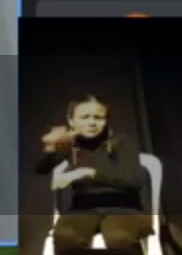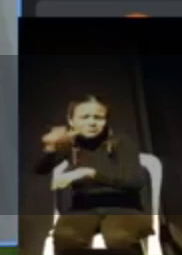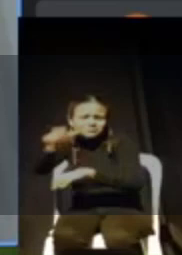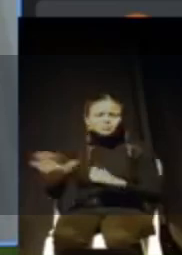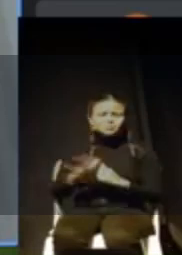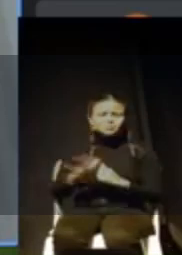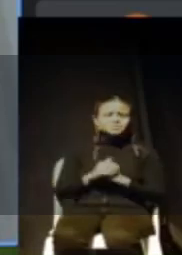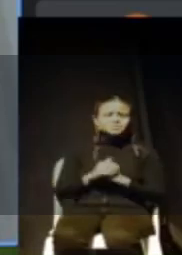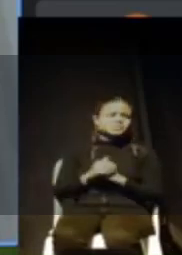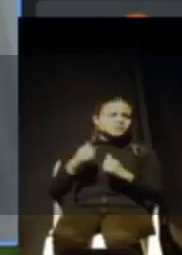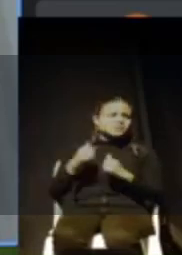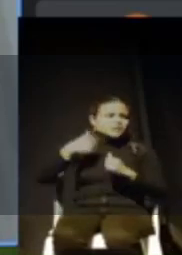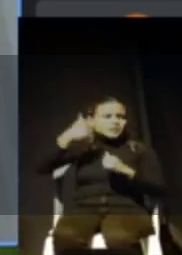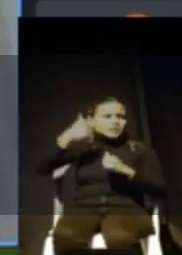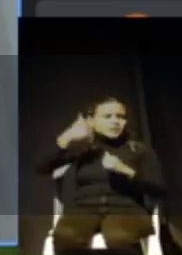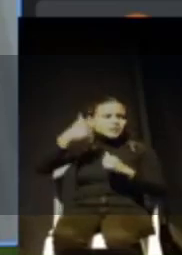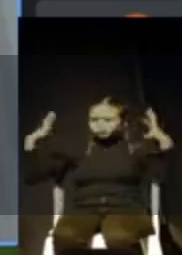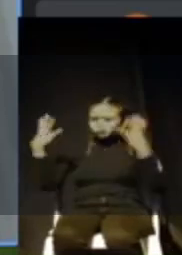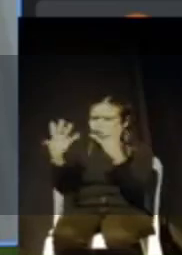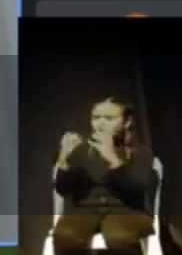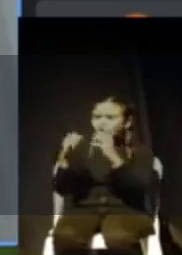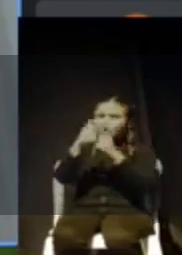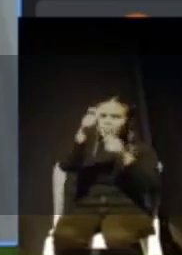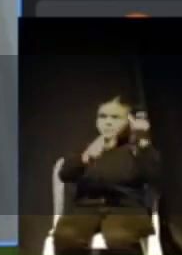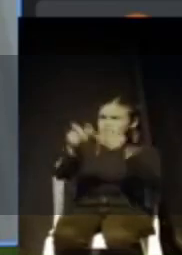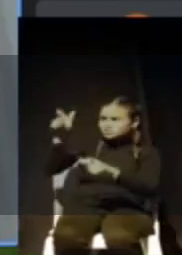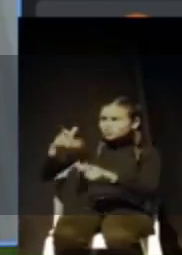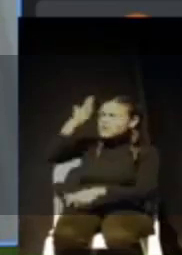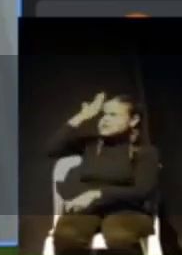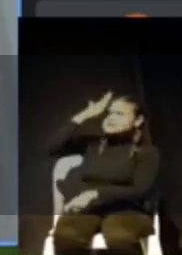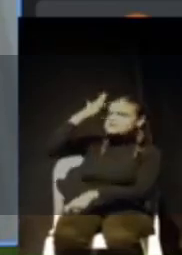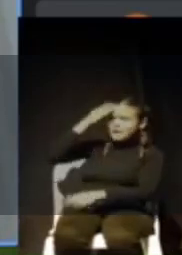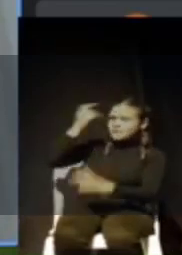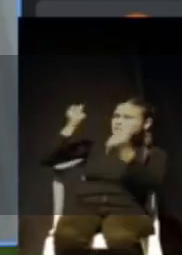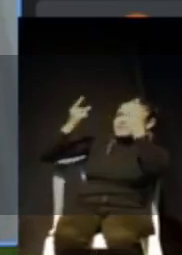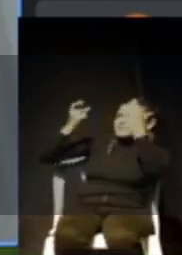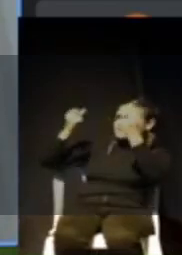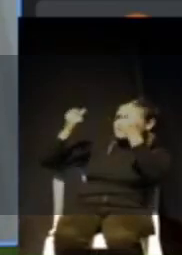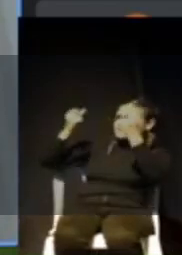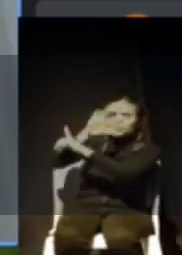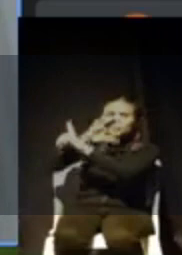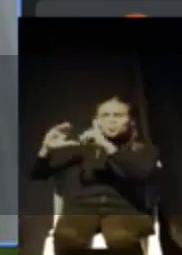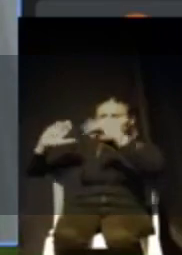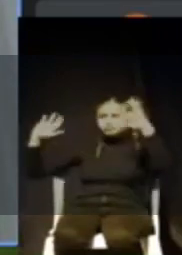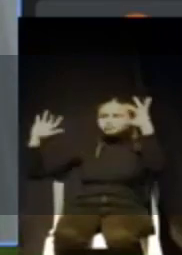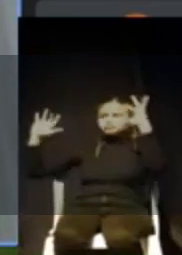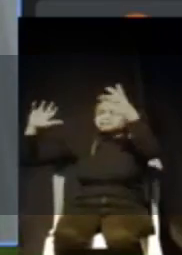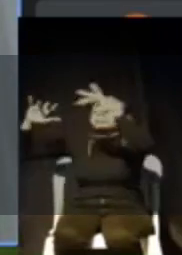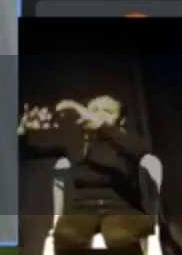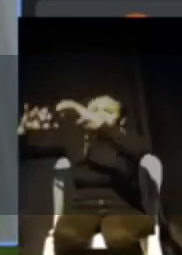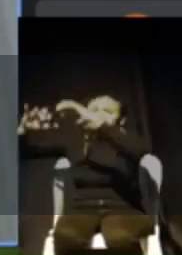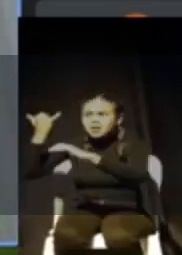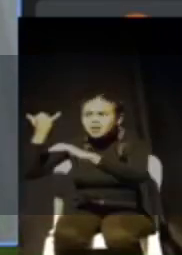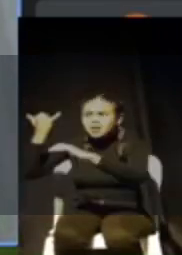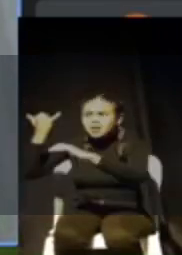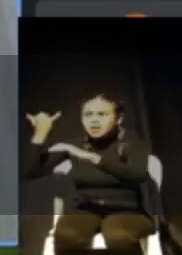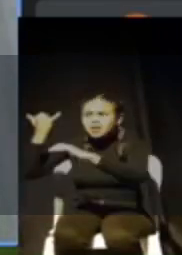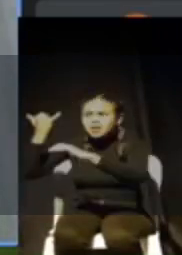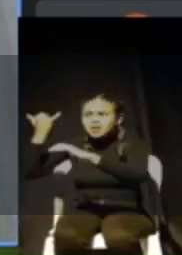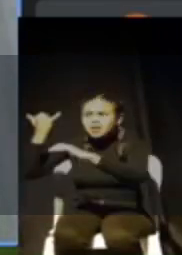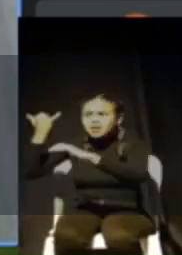las concepciones de los encuentros culturales, hibridaciones, globalizaciones, conservaciones y